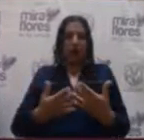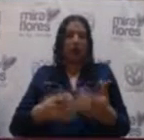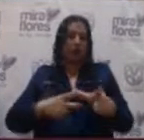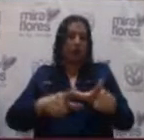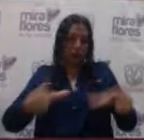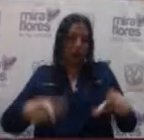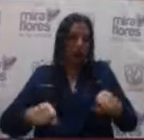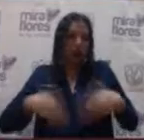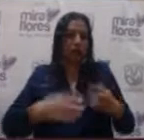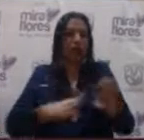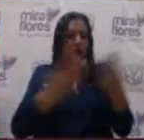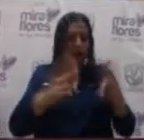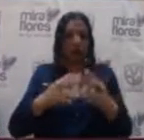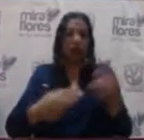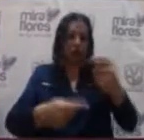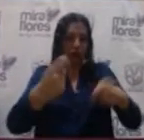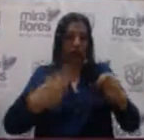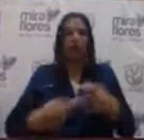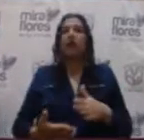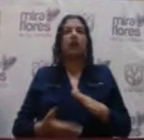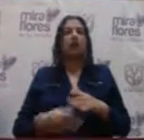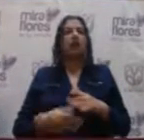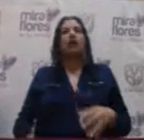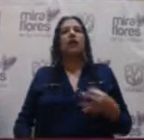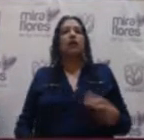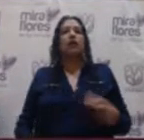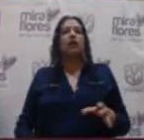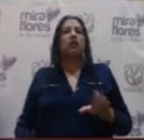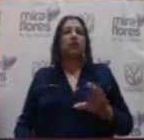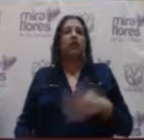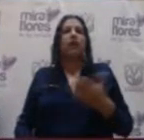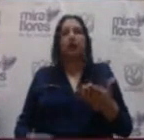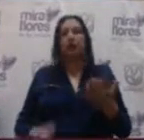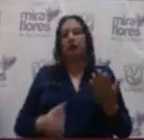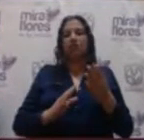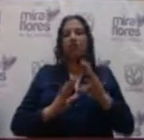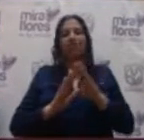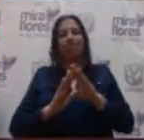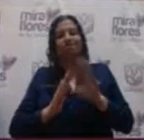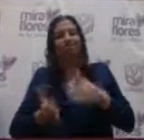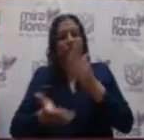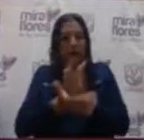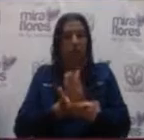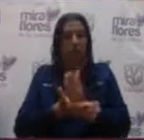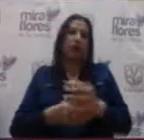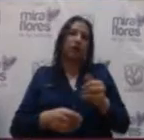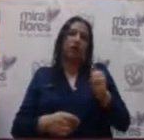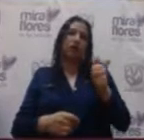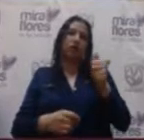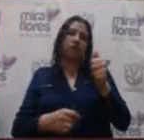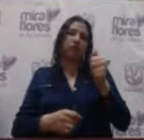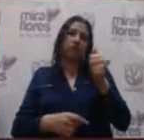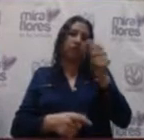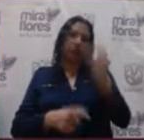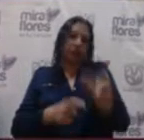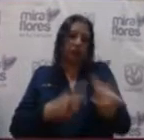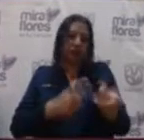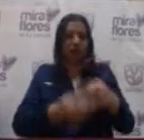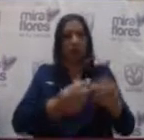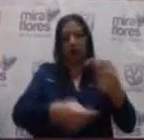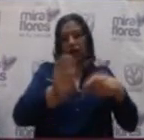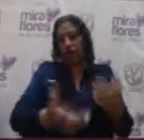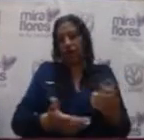rápida, para que no haya un menoscabo de los intereses de aquellos que tienen intereses económicos en esa